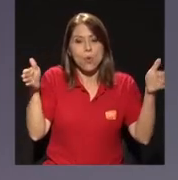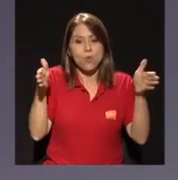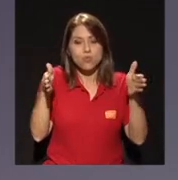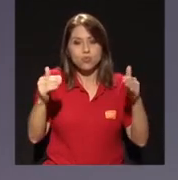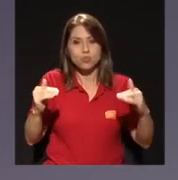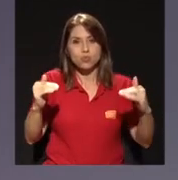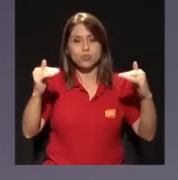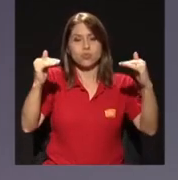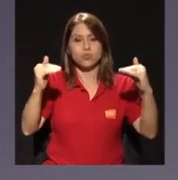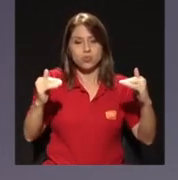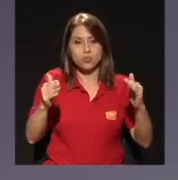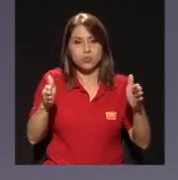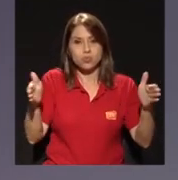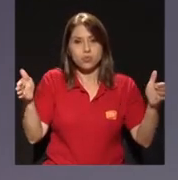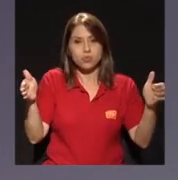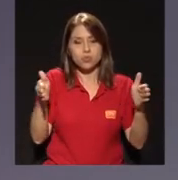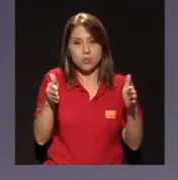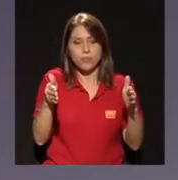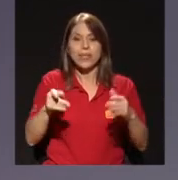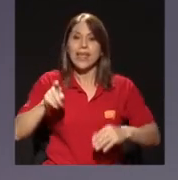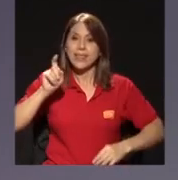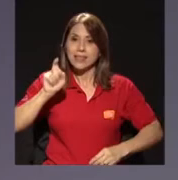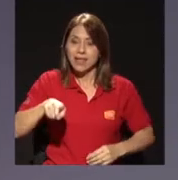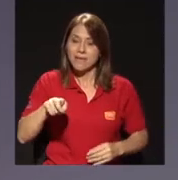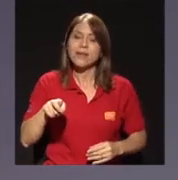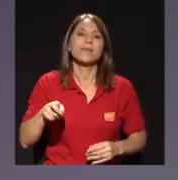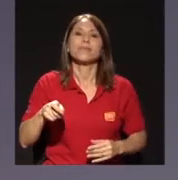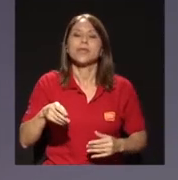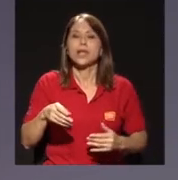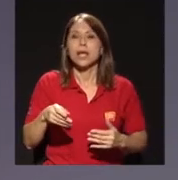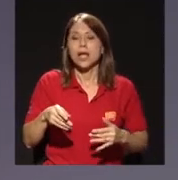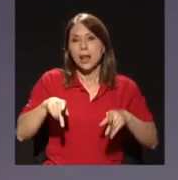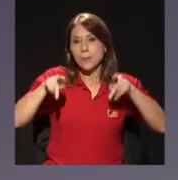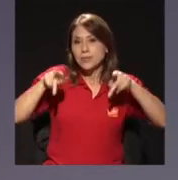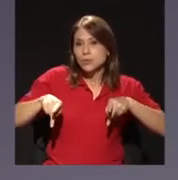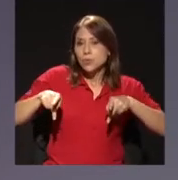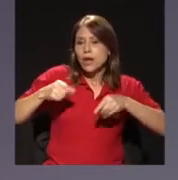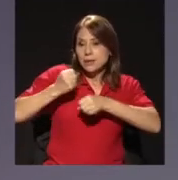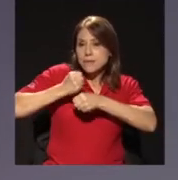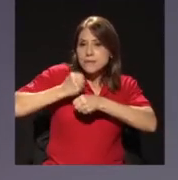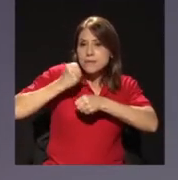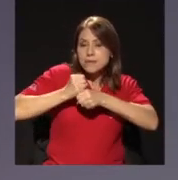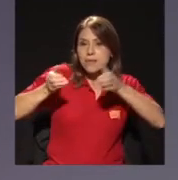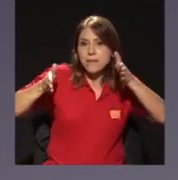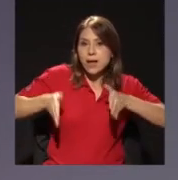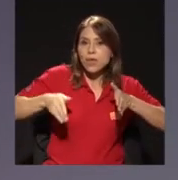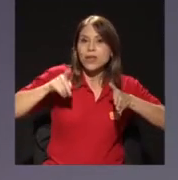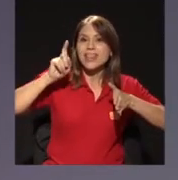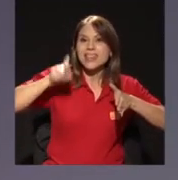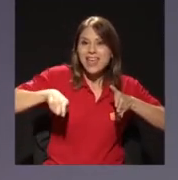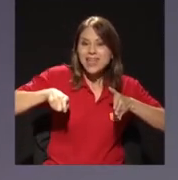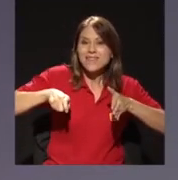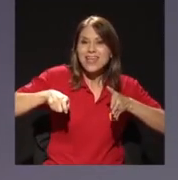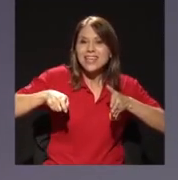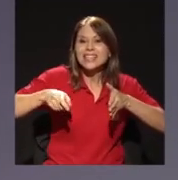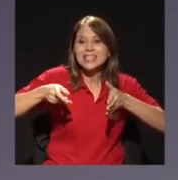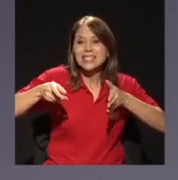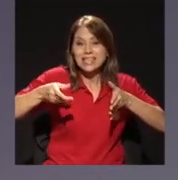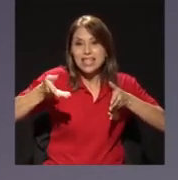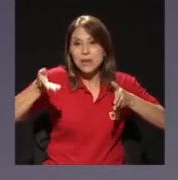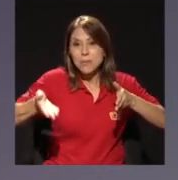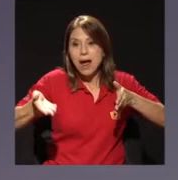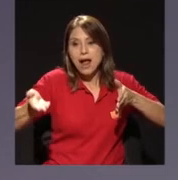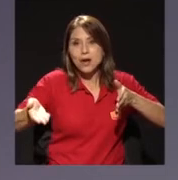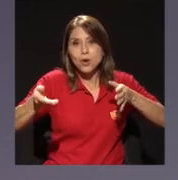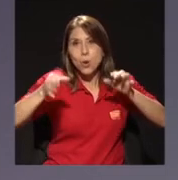y los tienen que sacarlos, el operador tiene que sacarlo del barco, a veces dentro de las bodegas, porque nosotros,